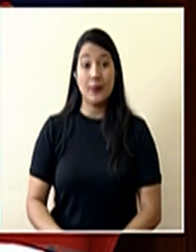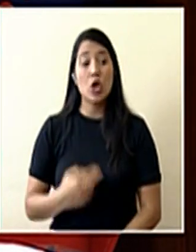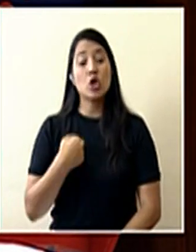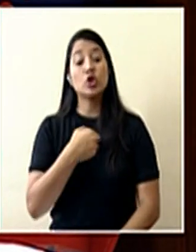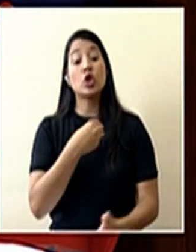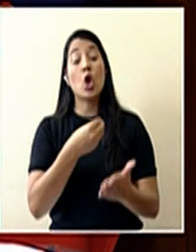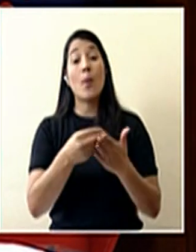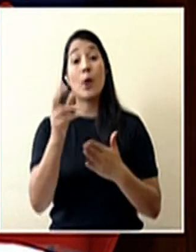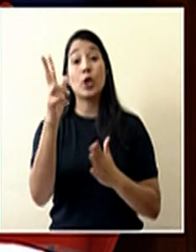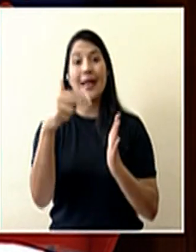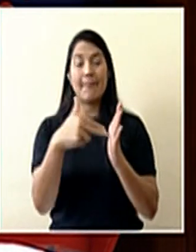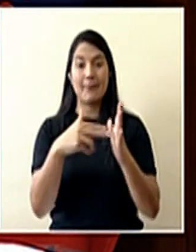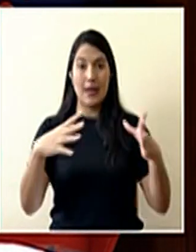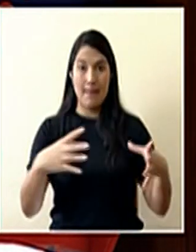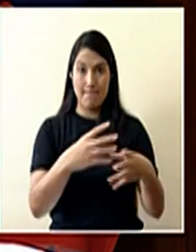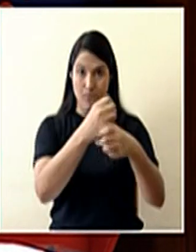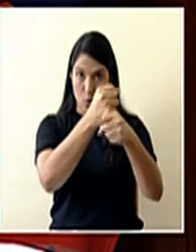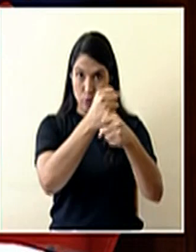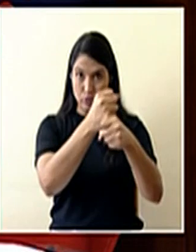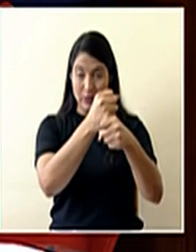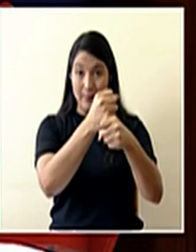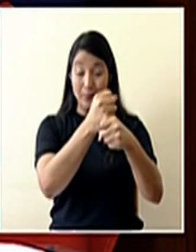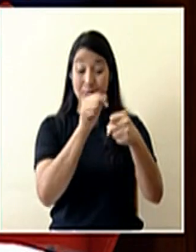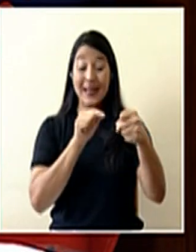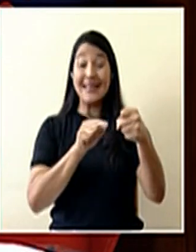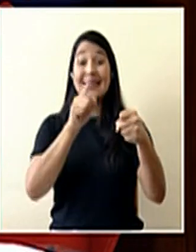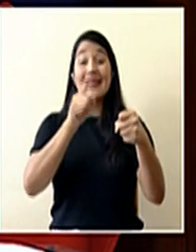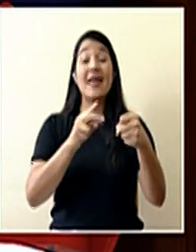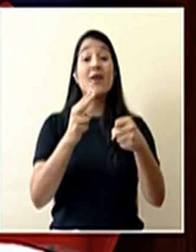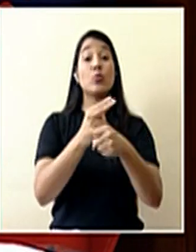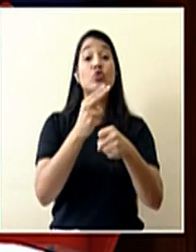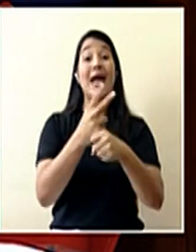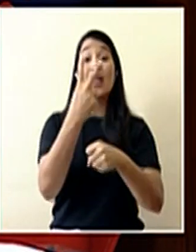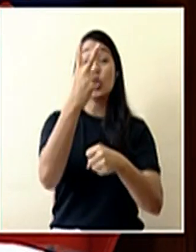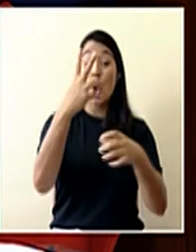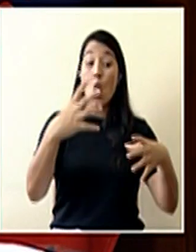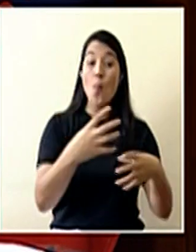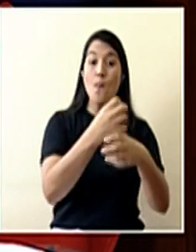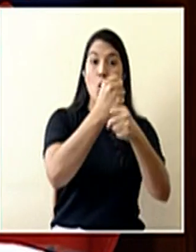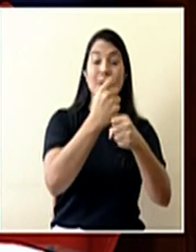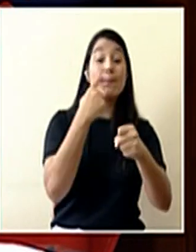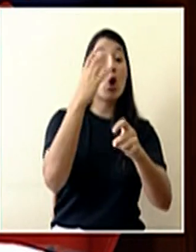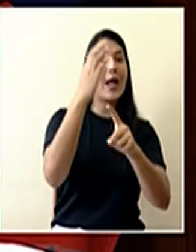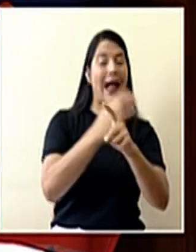Mandamos a comprar 3,000 bolsas. Se tienen que usar 2 bolsas por cadáver,